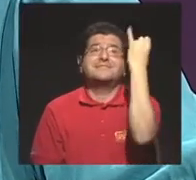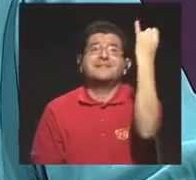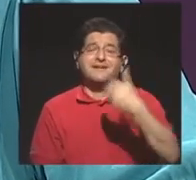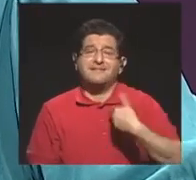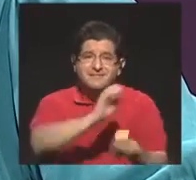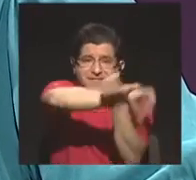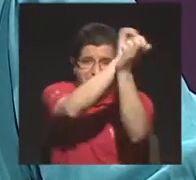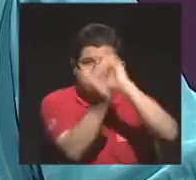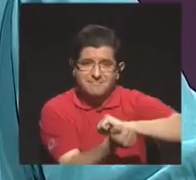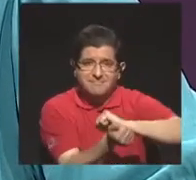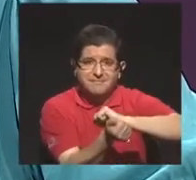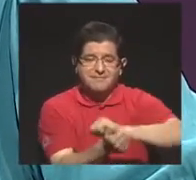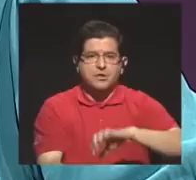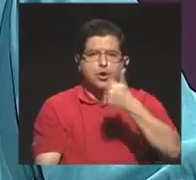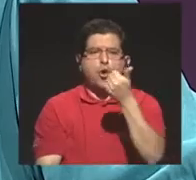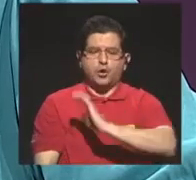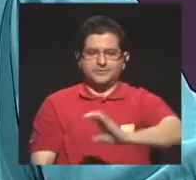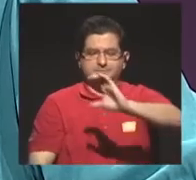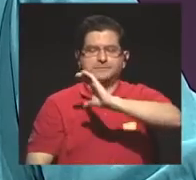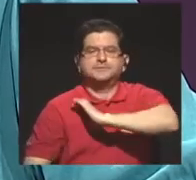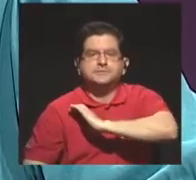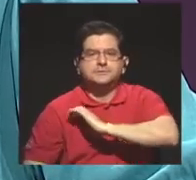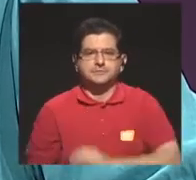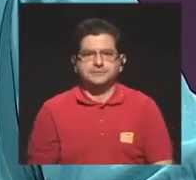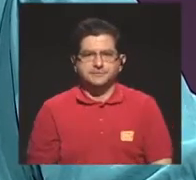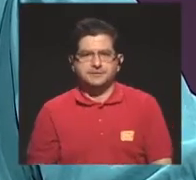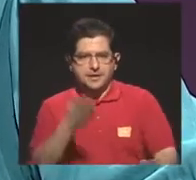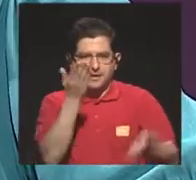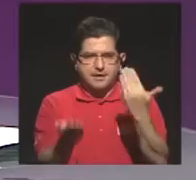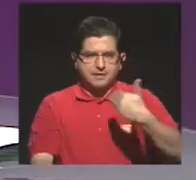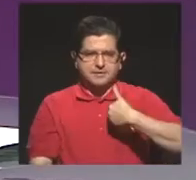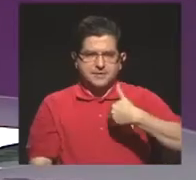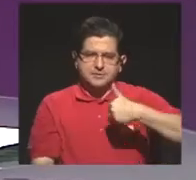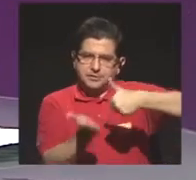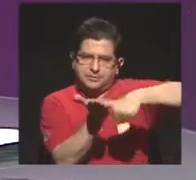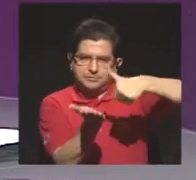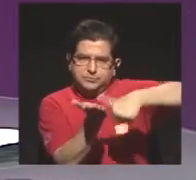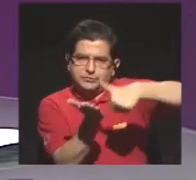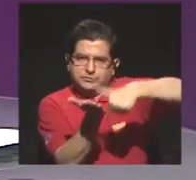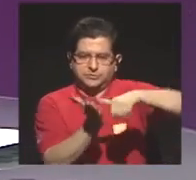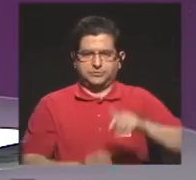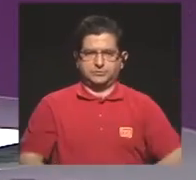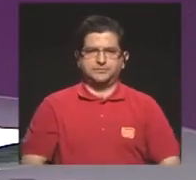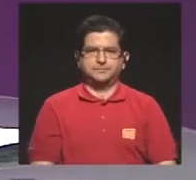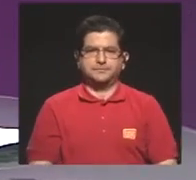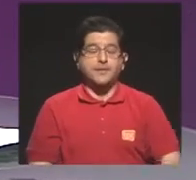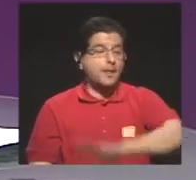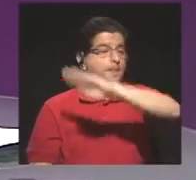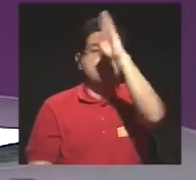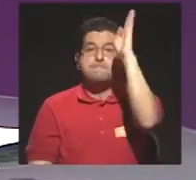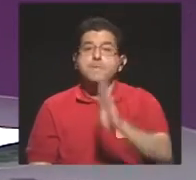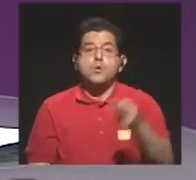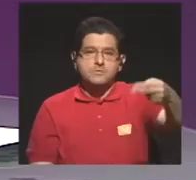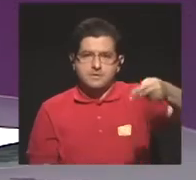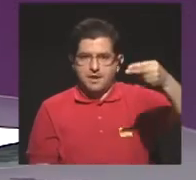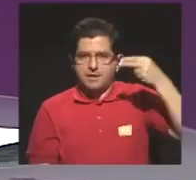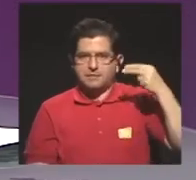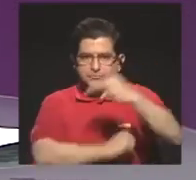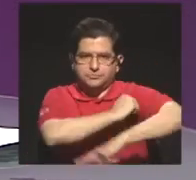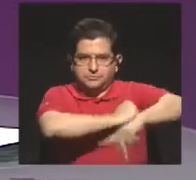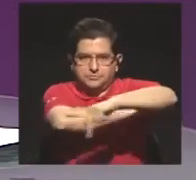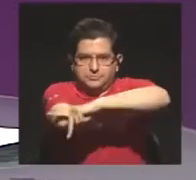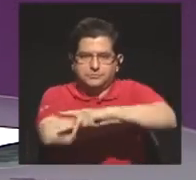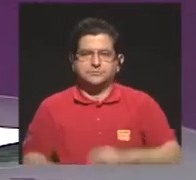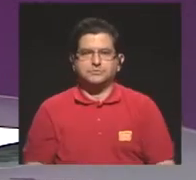las reformas. Otra de las características, Marta, que tienen estas elecciones es que nunca en la historia del